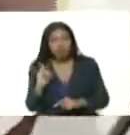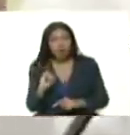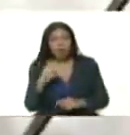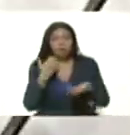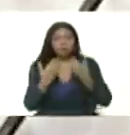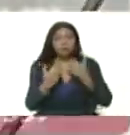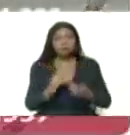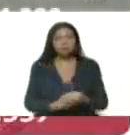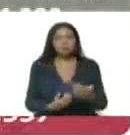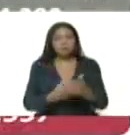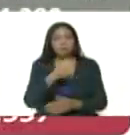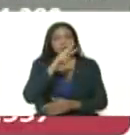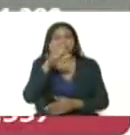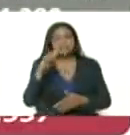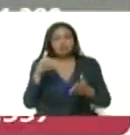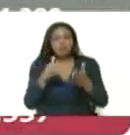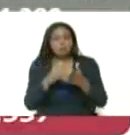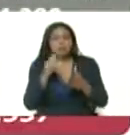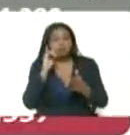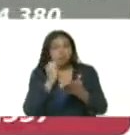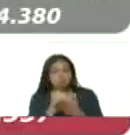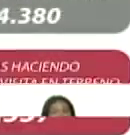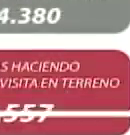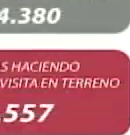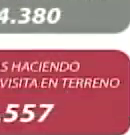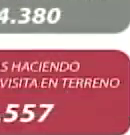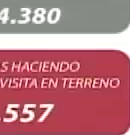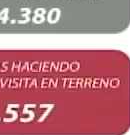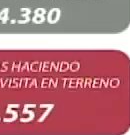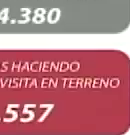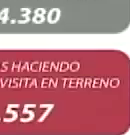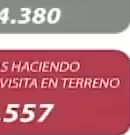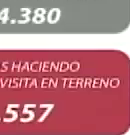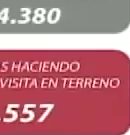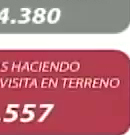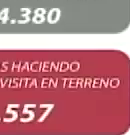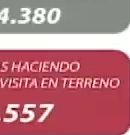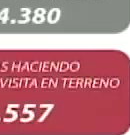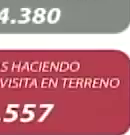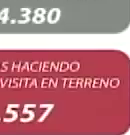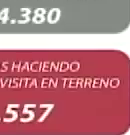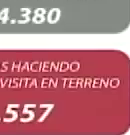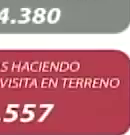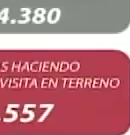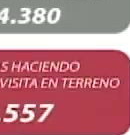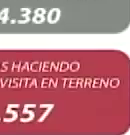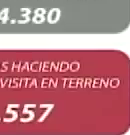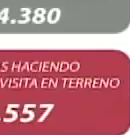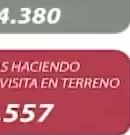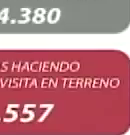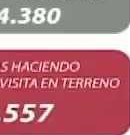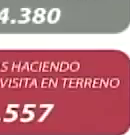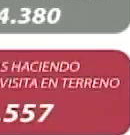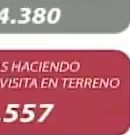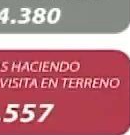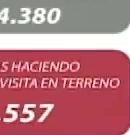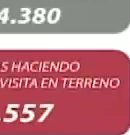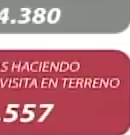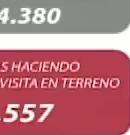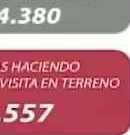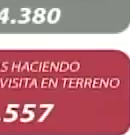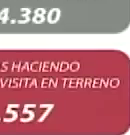más de 25.000 pruebas, aproximadamente 25.000 pruebas todos los días entre pruebas rápidas y pruebas PCR. Tenemos